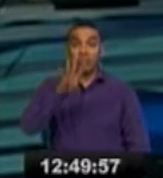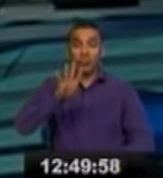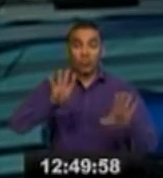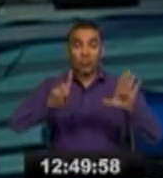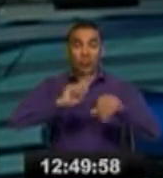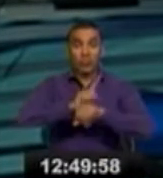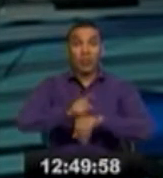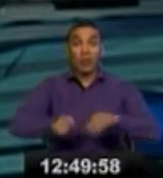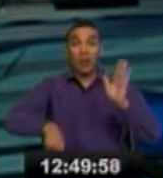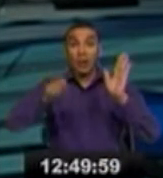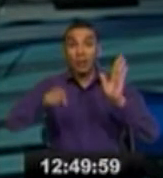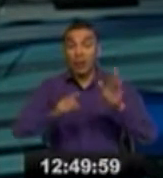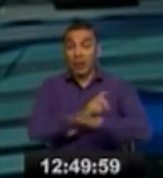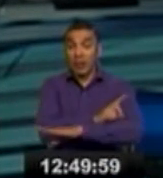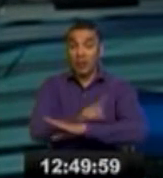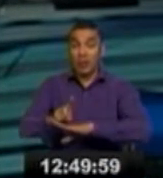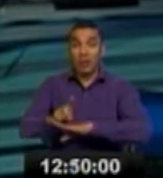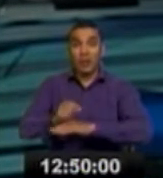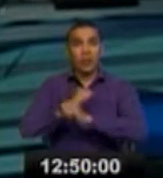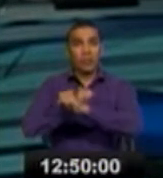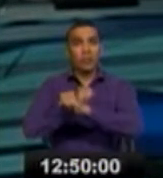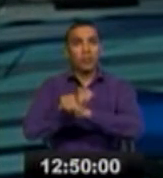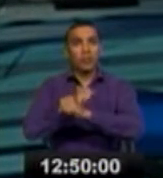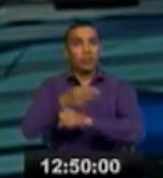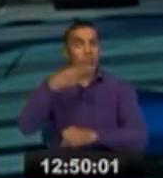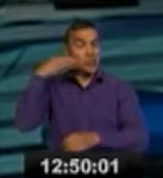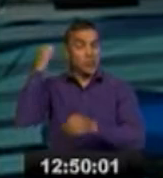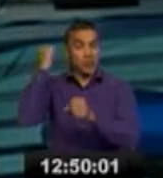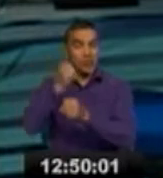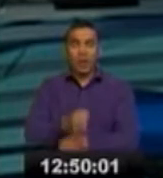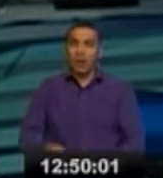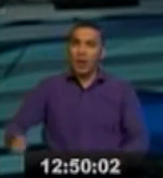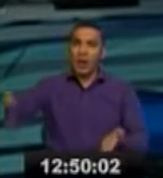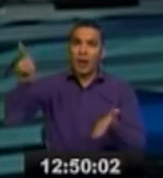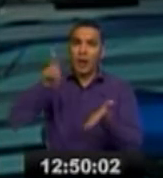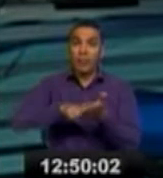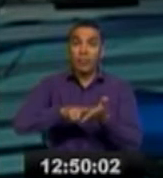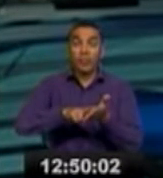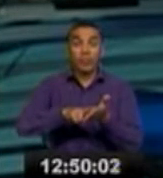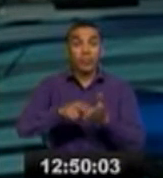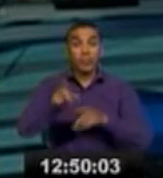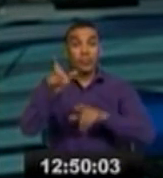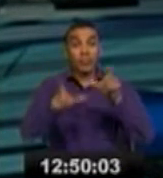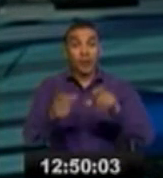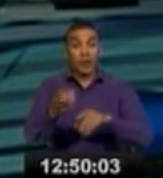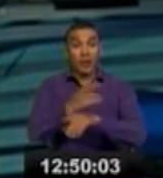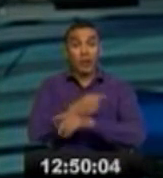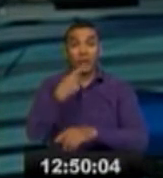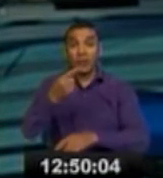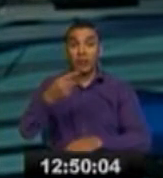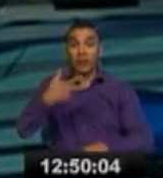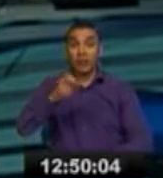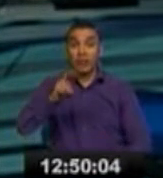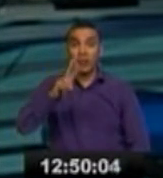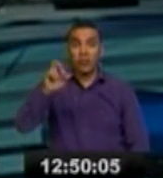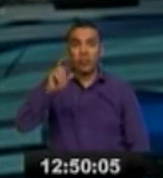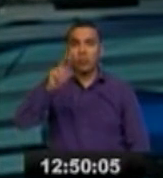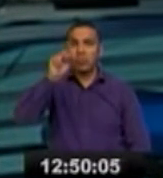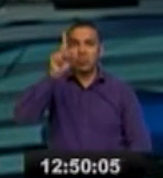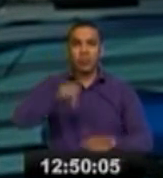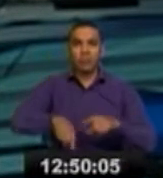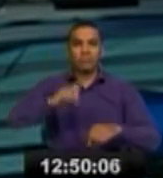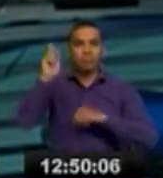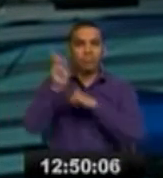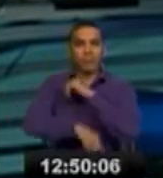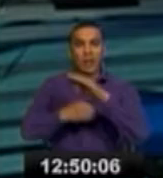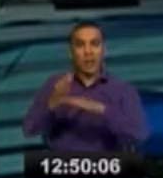2:49, abogados y dirigentes del Frente de Defensa de la Amazonía reiteraron que el laudo arbitral que dio la razón a Chevron no debe afectar la